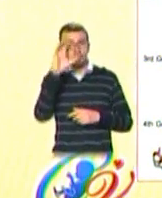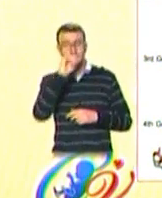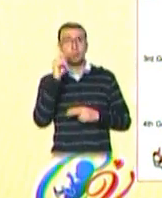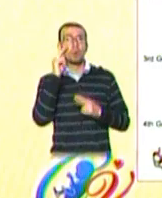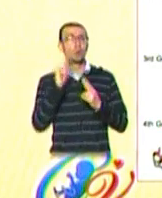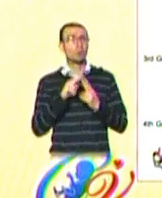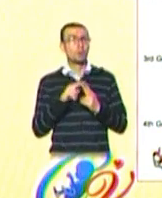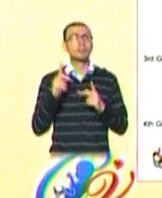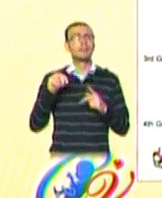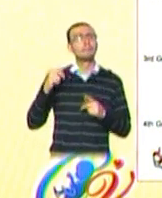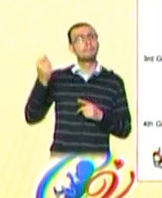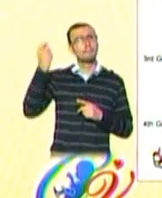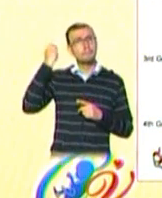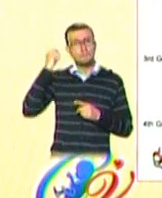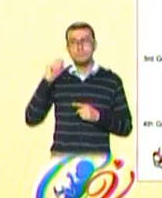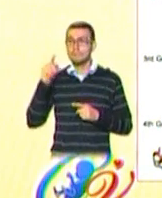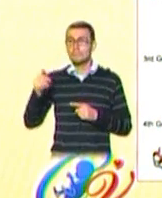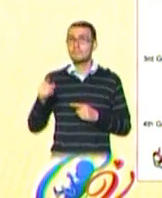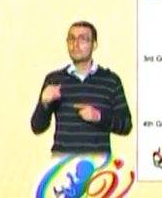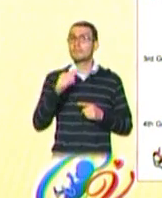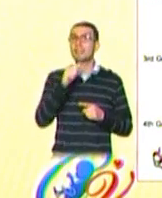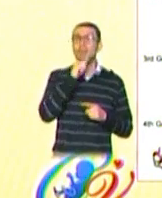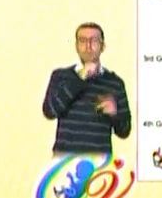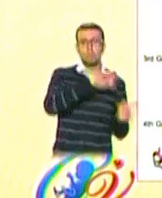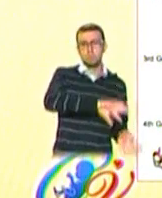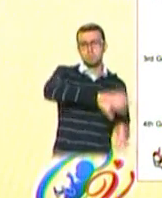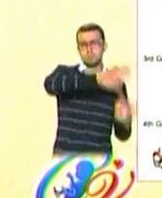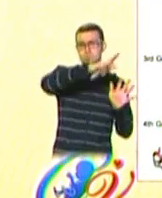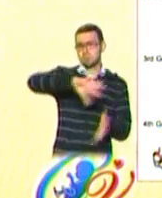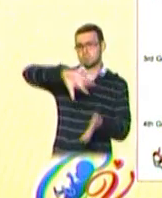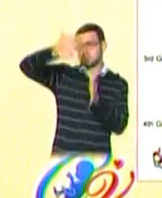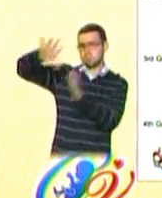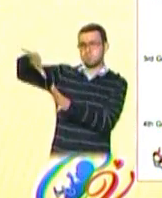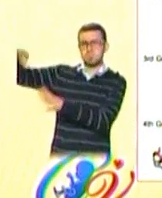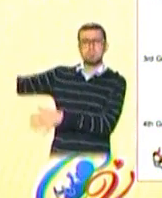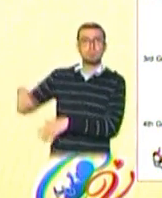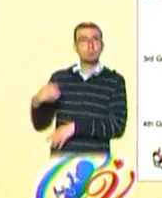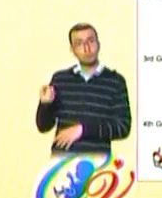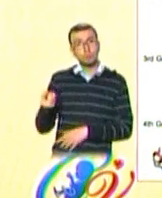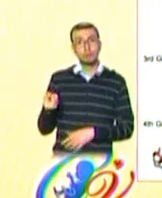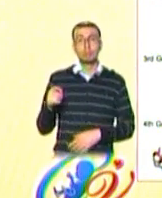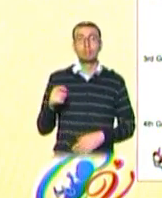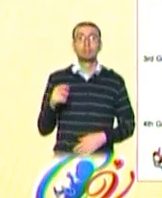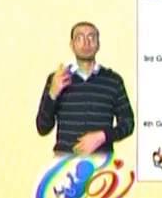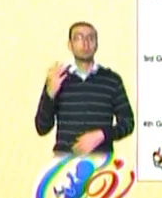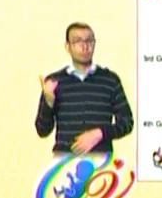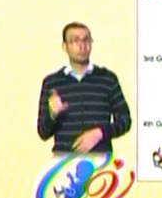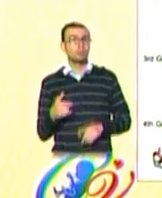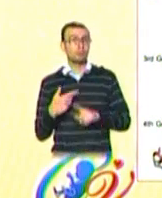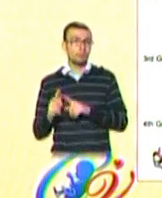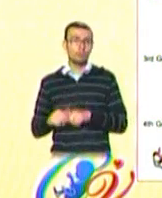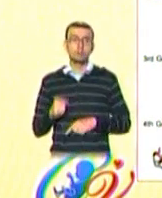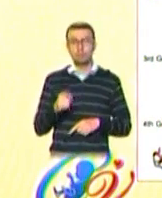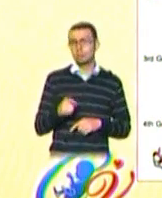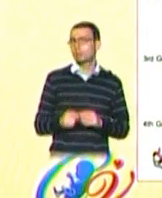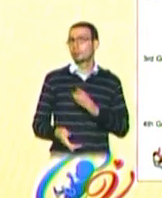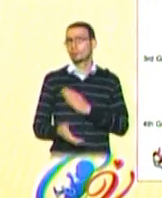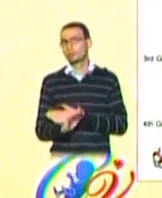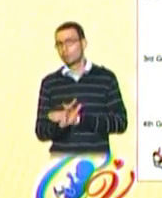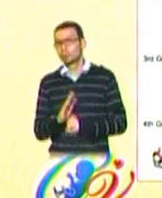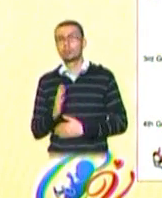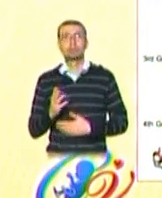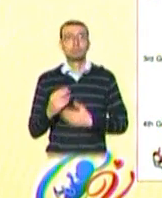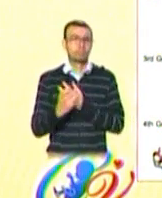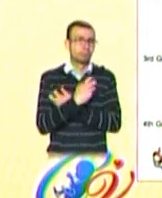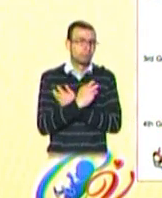ahora con el tsunami en Japón, y qué es la perspectiva. El problema es que esta radiación sigue, pero el movimiento